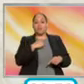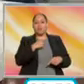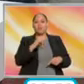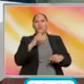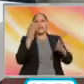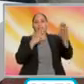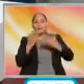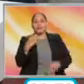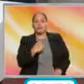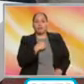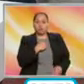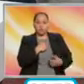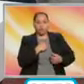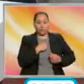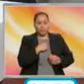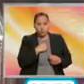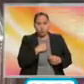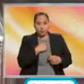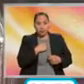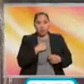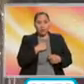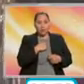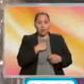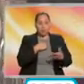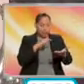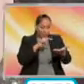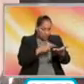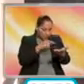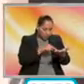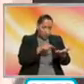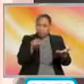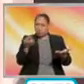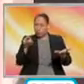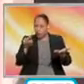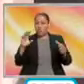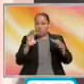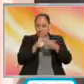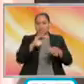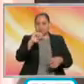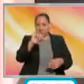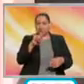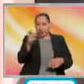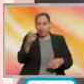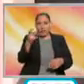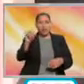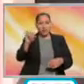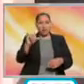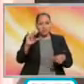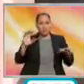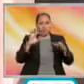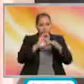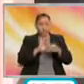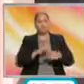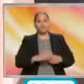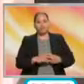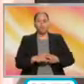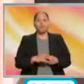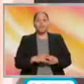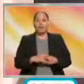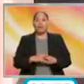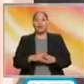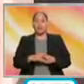ser exitosa y sí, en este caso, todo lo que nos dice su firma tiene mucho que ver con la que conocíamos. Sí corresponde. Lo que vemos de